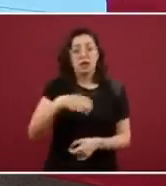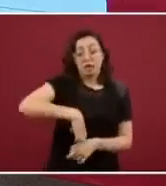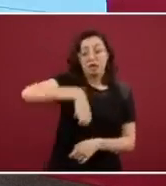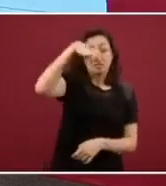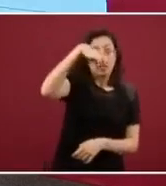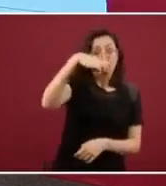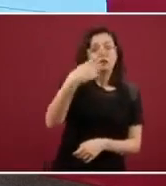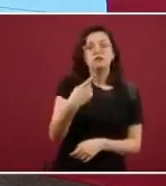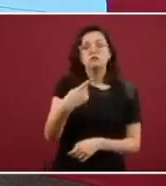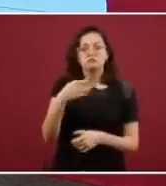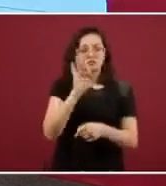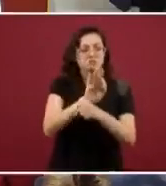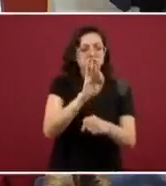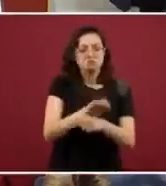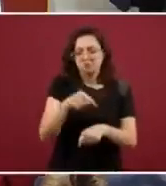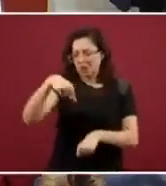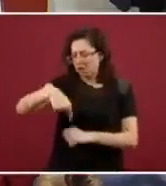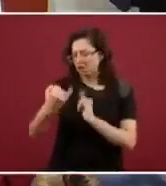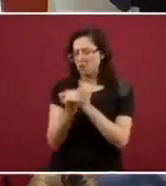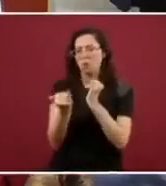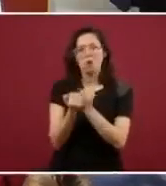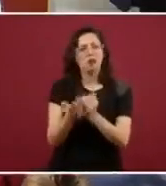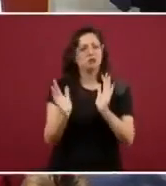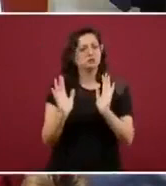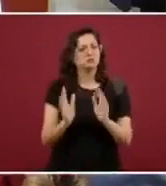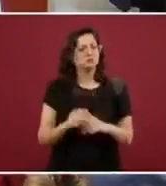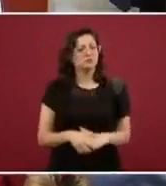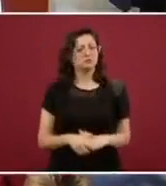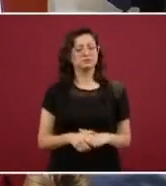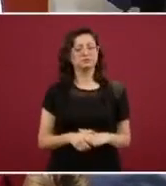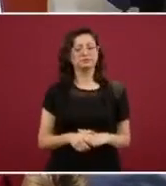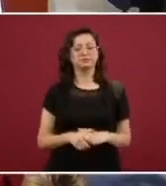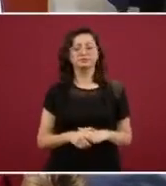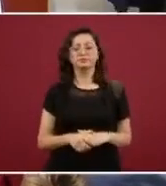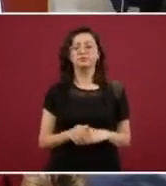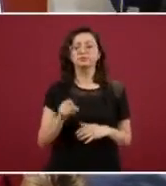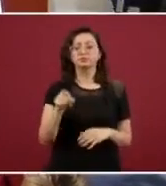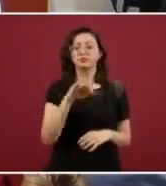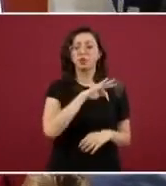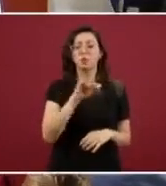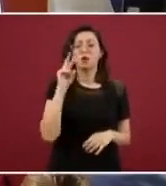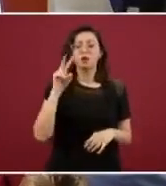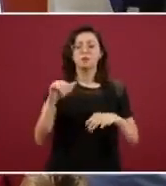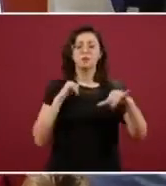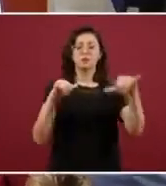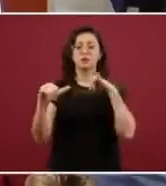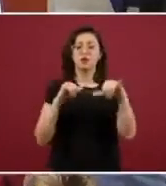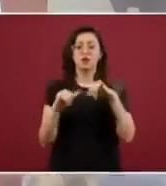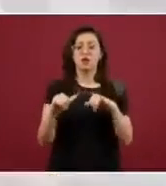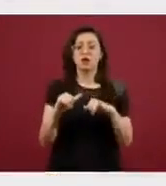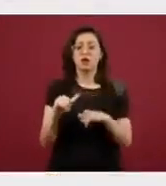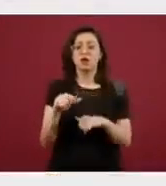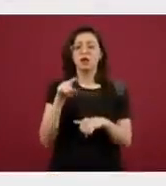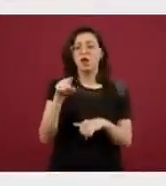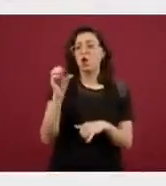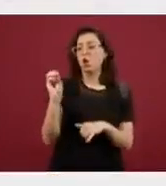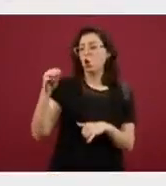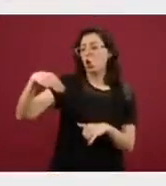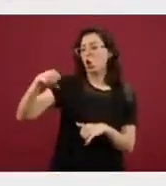mayores. Vámonos a los datos. En este mapa, que procede de la Organización Mundial de la